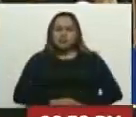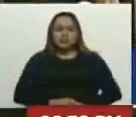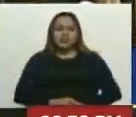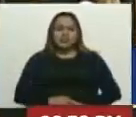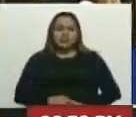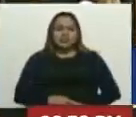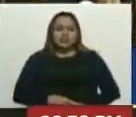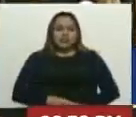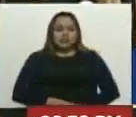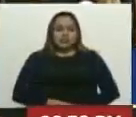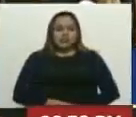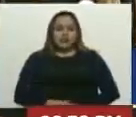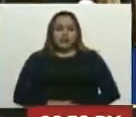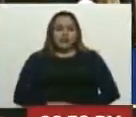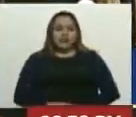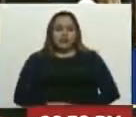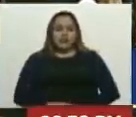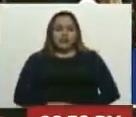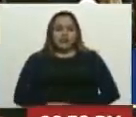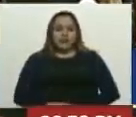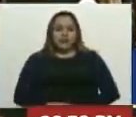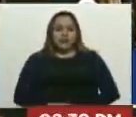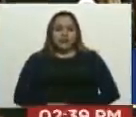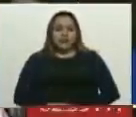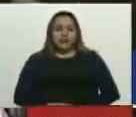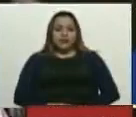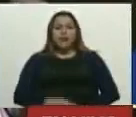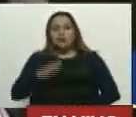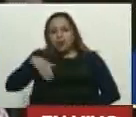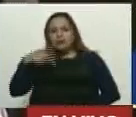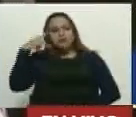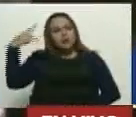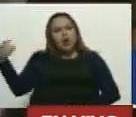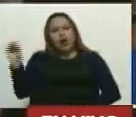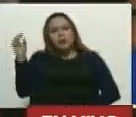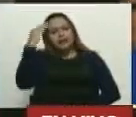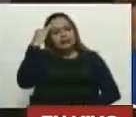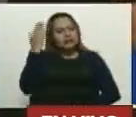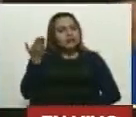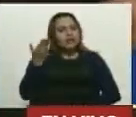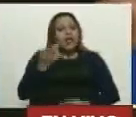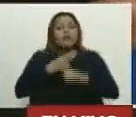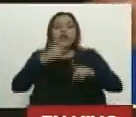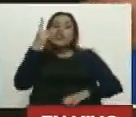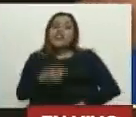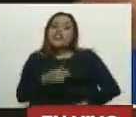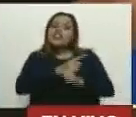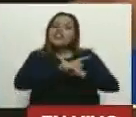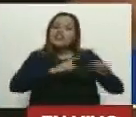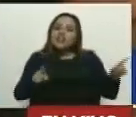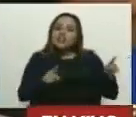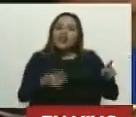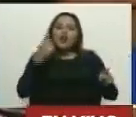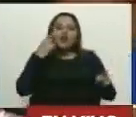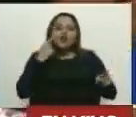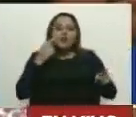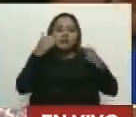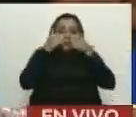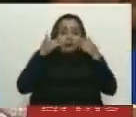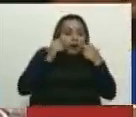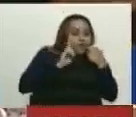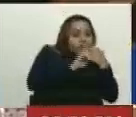o a otra distancia, en este caso psicológica, en este caso mental. Hay que hacer exactamente lo contrario, hay que acostumbrarse a ver.